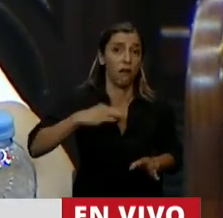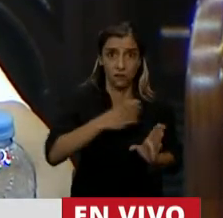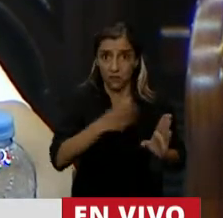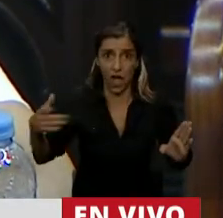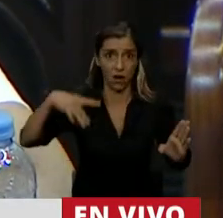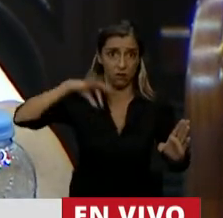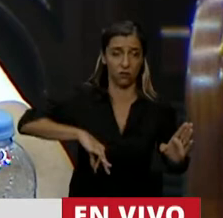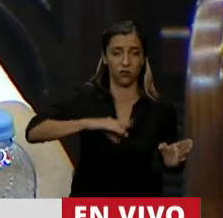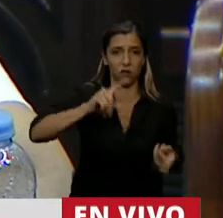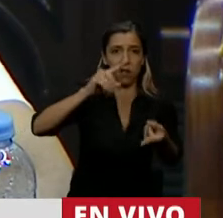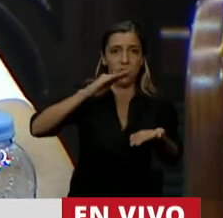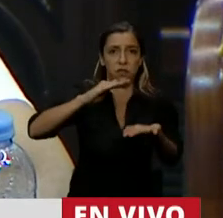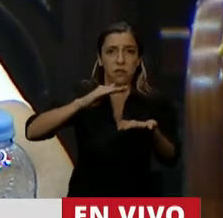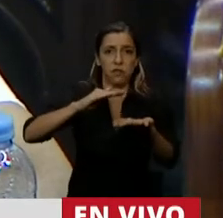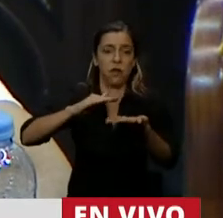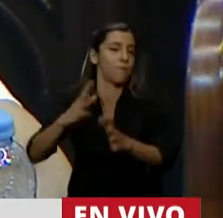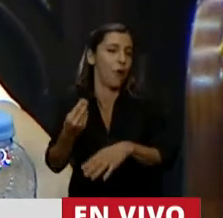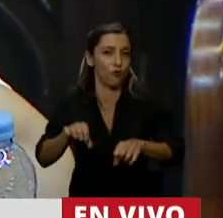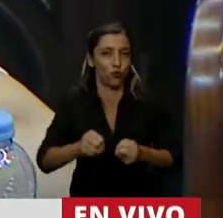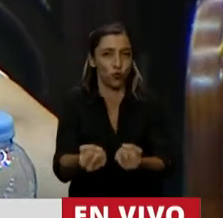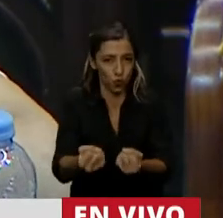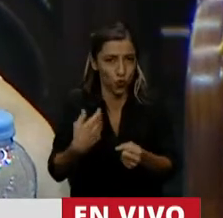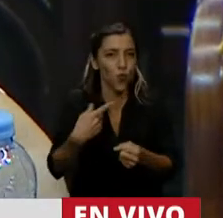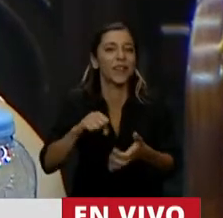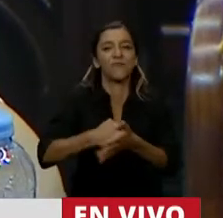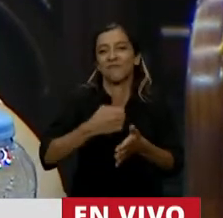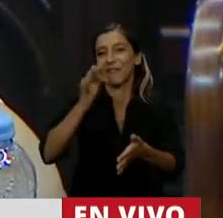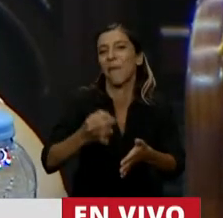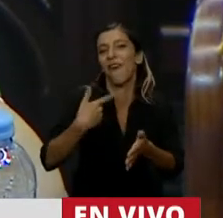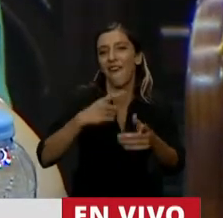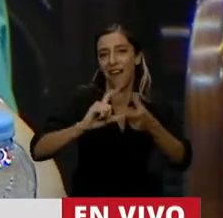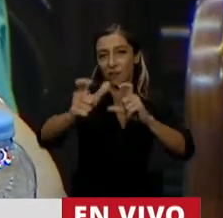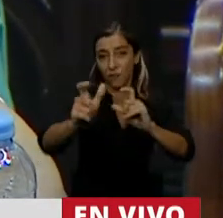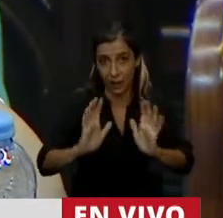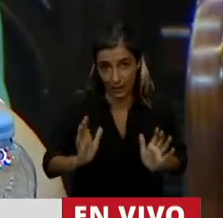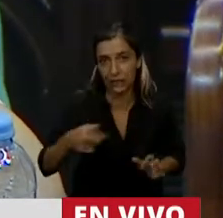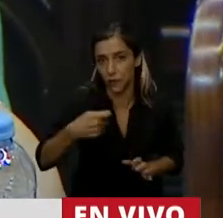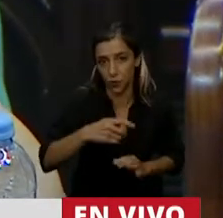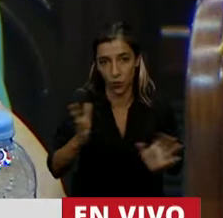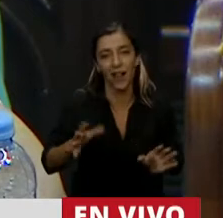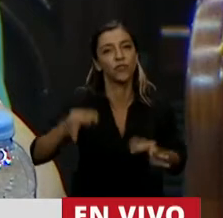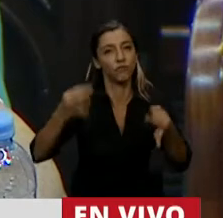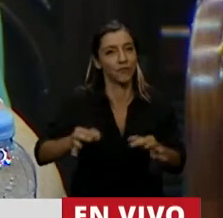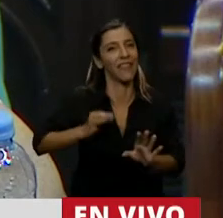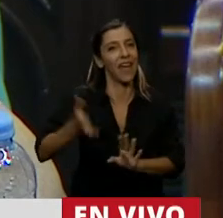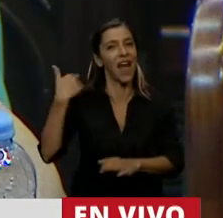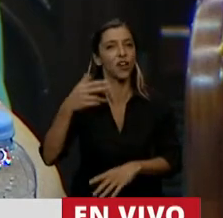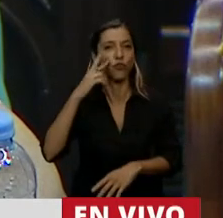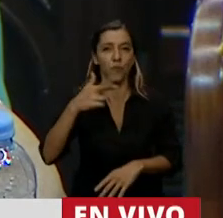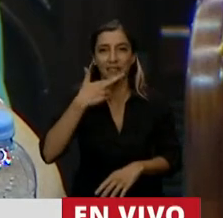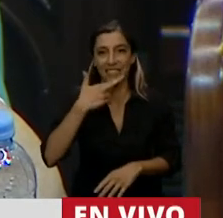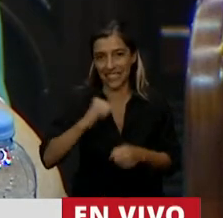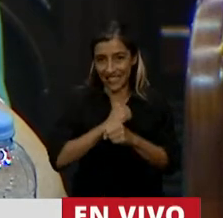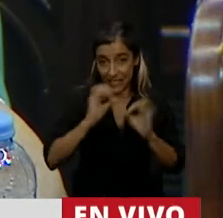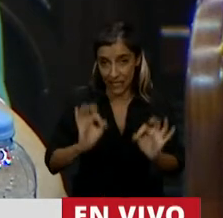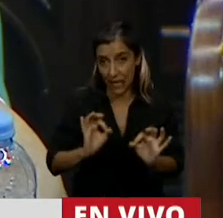año, dado la suspensión de la movilidad jubilatoria establecida en el año 2017,